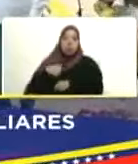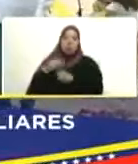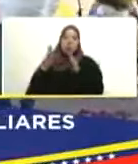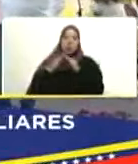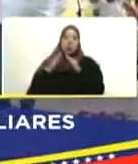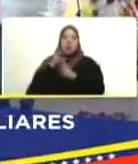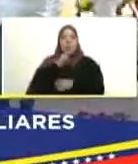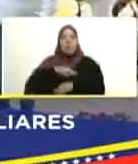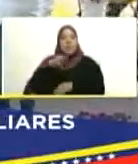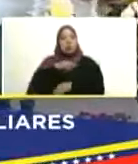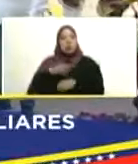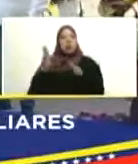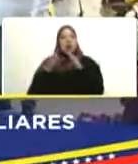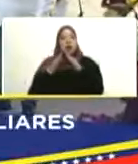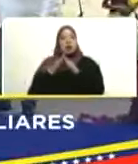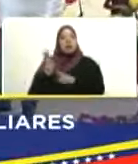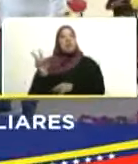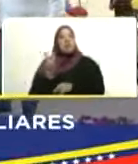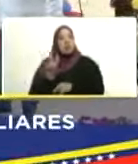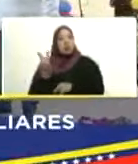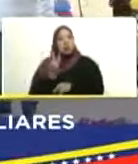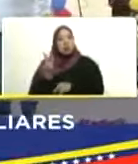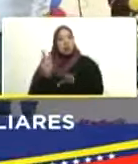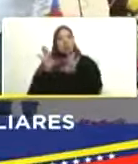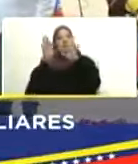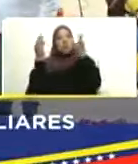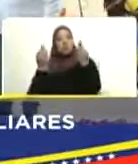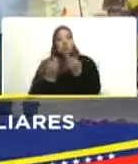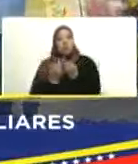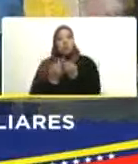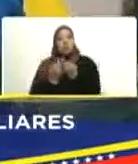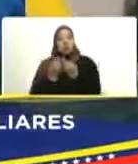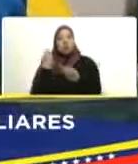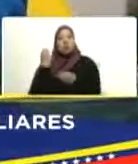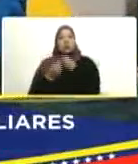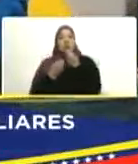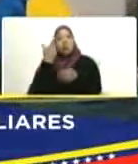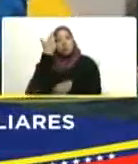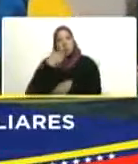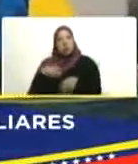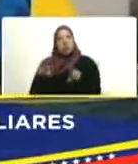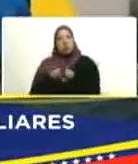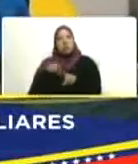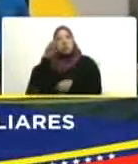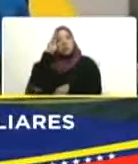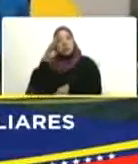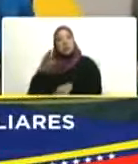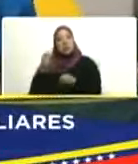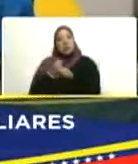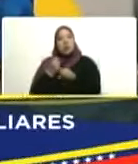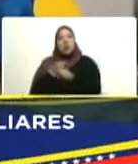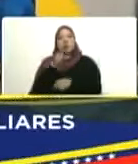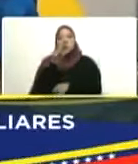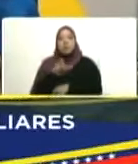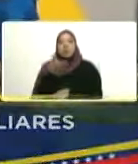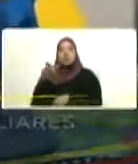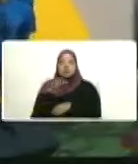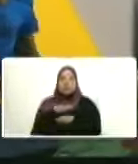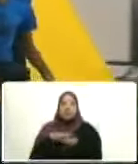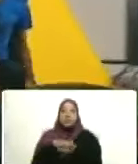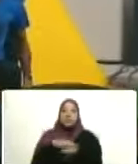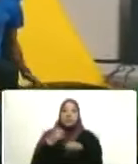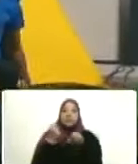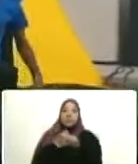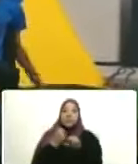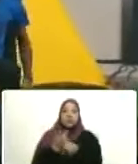gran misión Vivienda Venezuela y sobre todo con nuestra familia, que son las protagonistas. Mi saludo a Ildemaro Villarruel, ministro, a